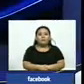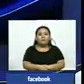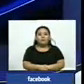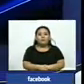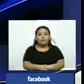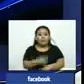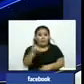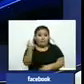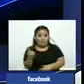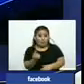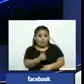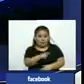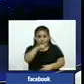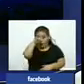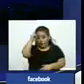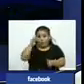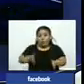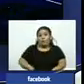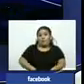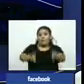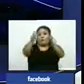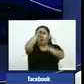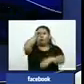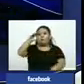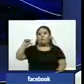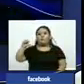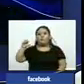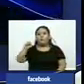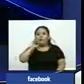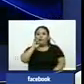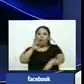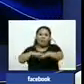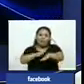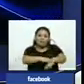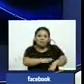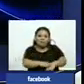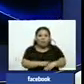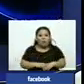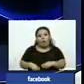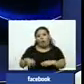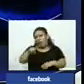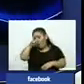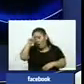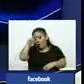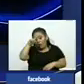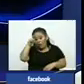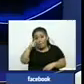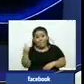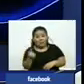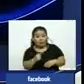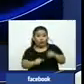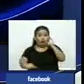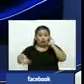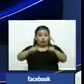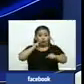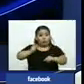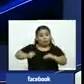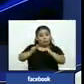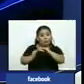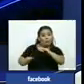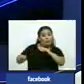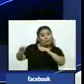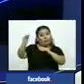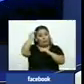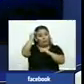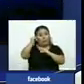Y empleados de la Corte de Cuentas de la República denunciaron irregularidades y actos de corrupción por parte de los magistrados del ente contralor,